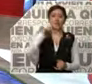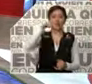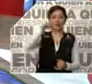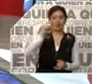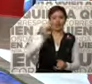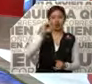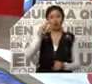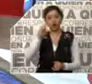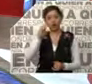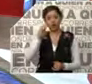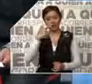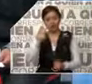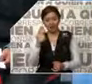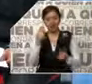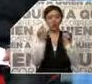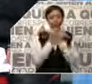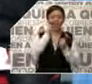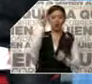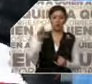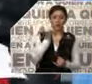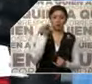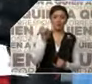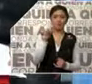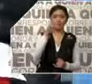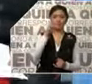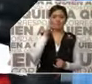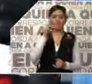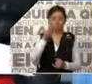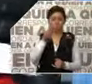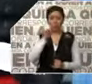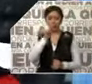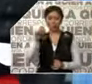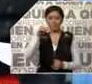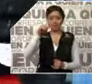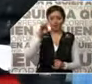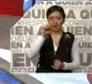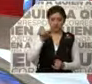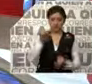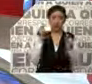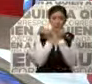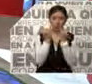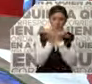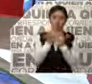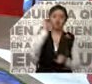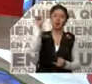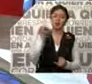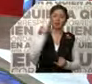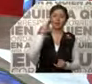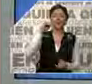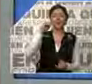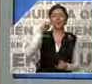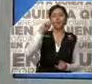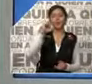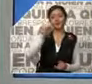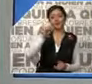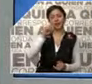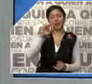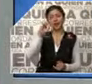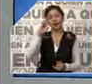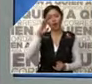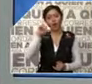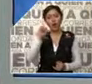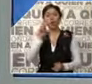Bruno Mesa. Arroba Bru-Mesa. Y arroba C Montes de Oca. Ahí está. Bueno, pues usted ya vio, también hacemos compendios de las imágenes